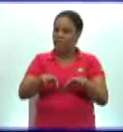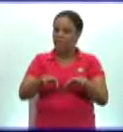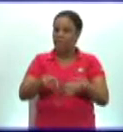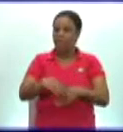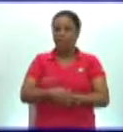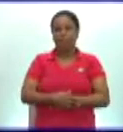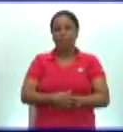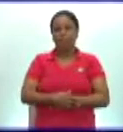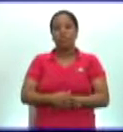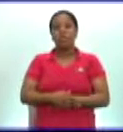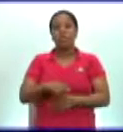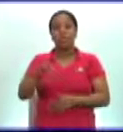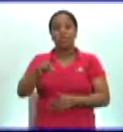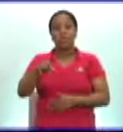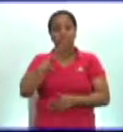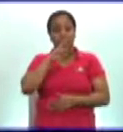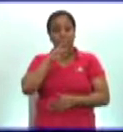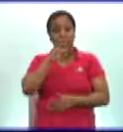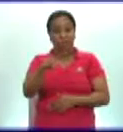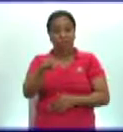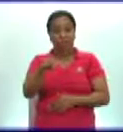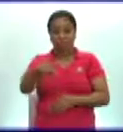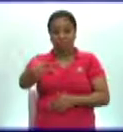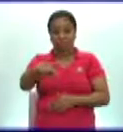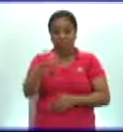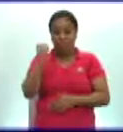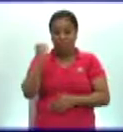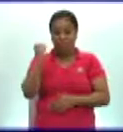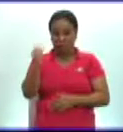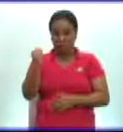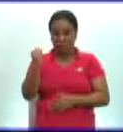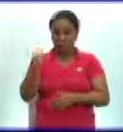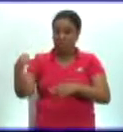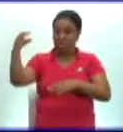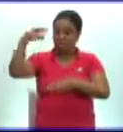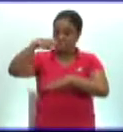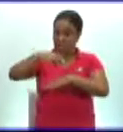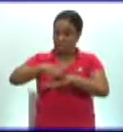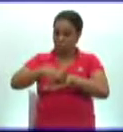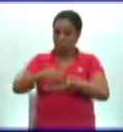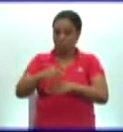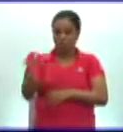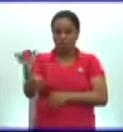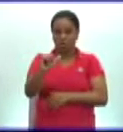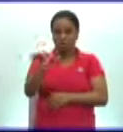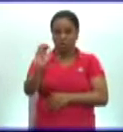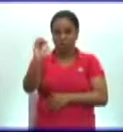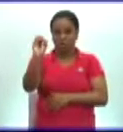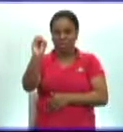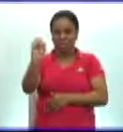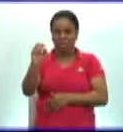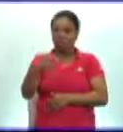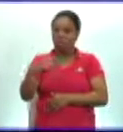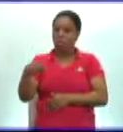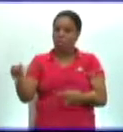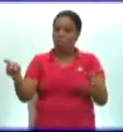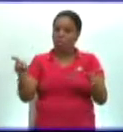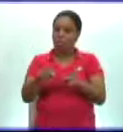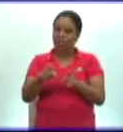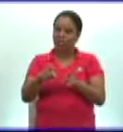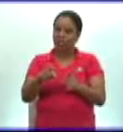equilibradas y que la resultante de ellas sobre el cuerpo es cero. Copien el resumen.